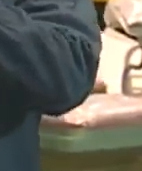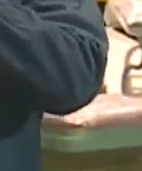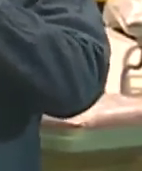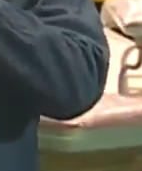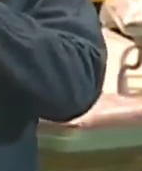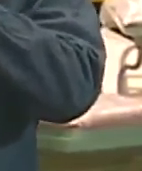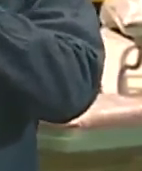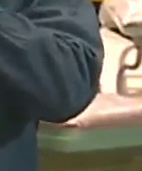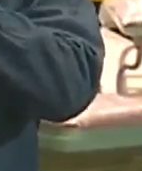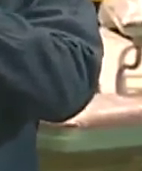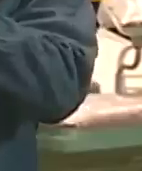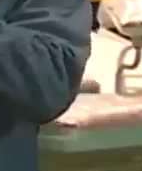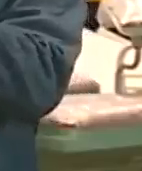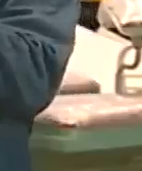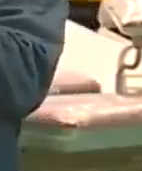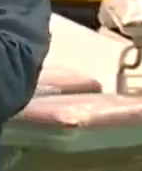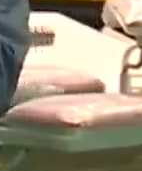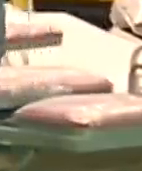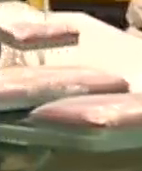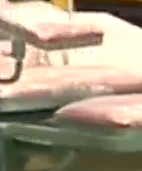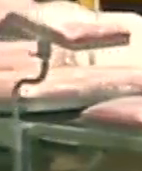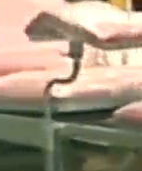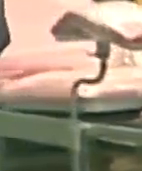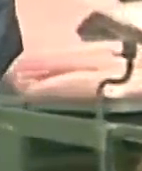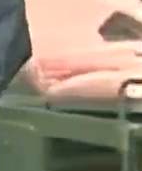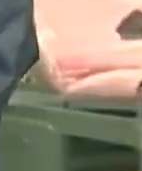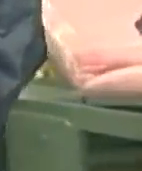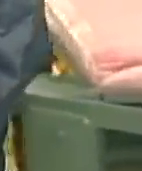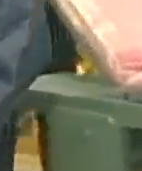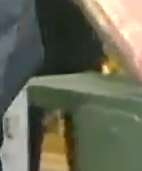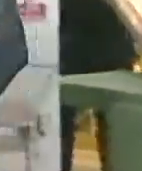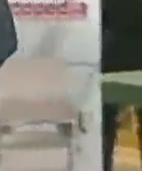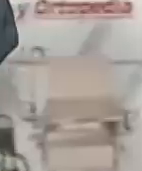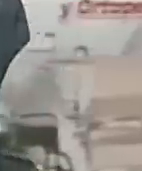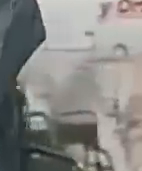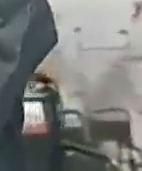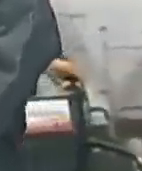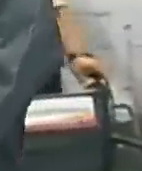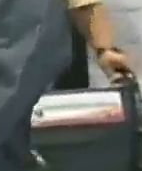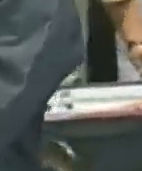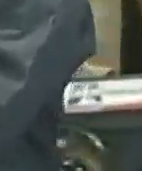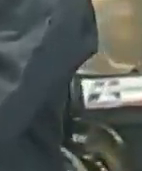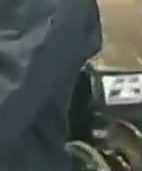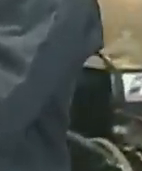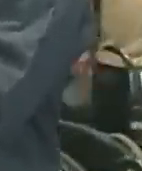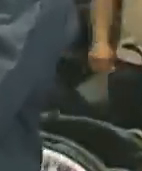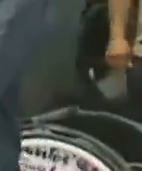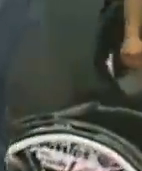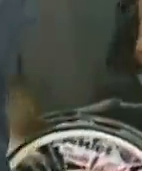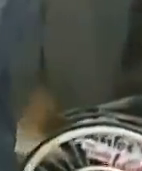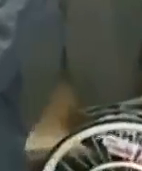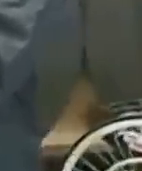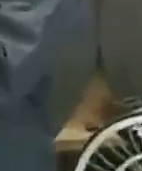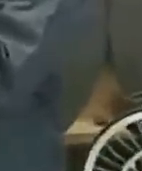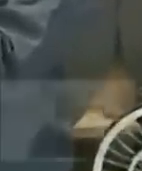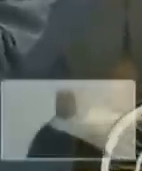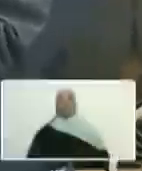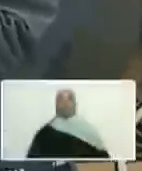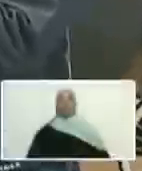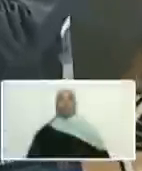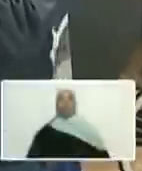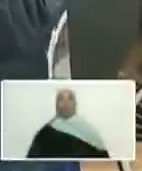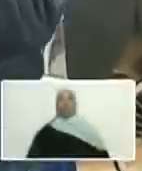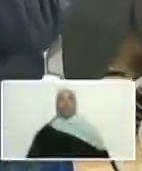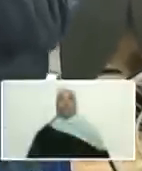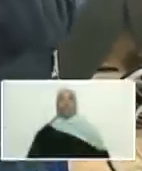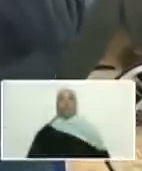proceso del aluminio. Esto es un milagro, presidente, y me voy a acercar, permítanme que me acerque aquí a la mesa, presentarle de